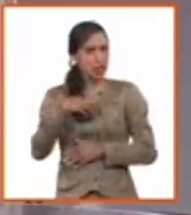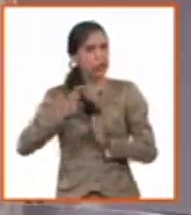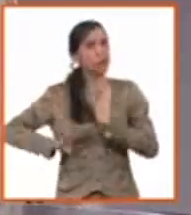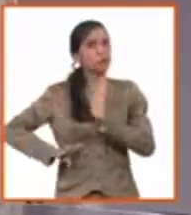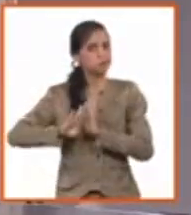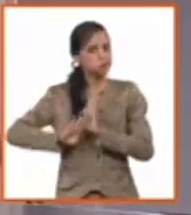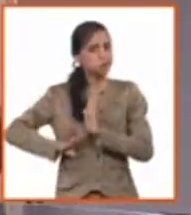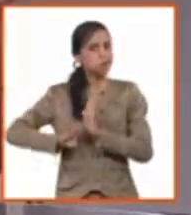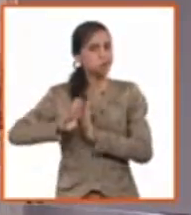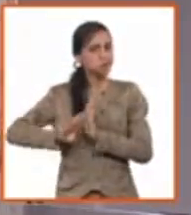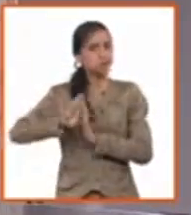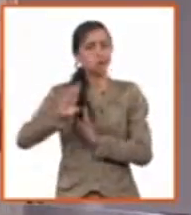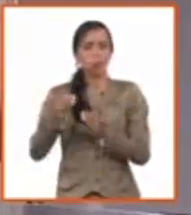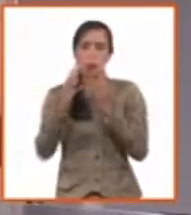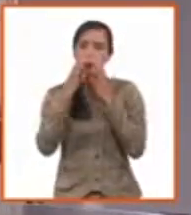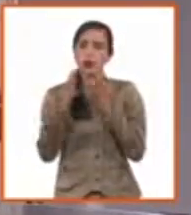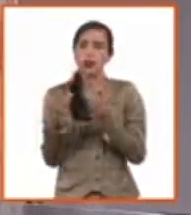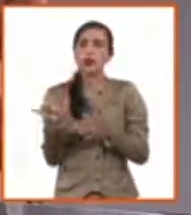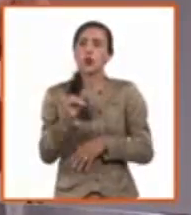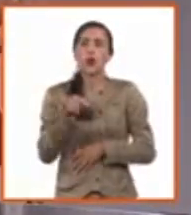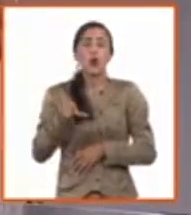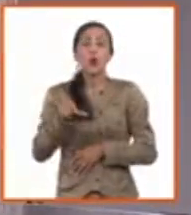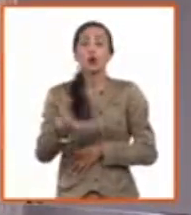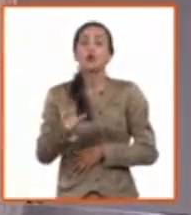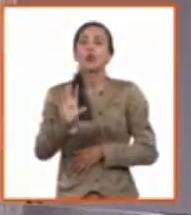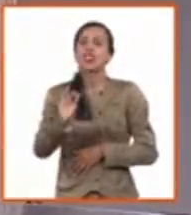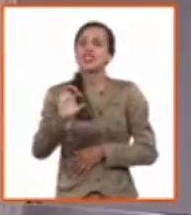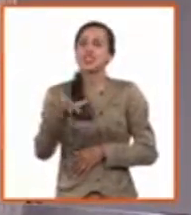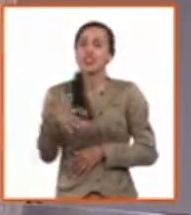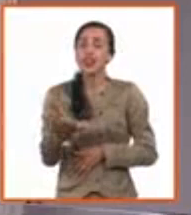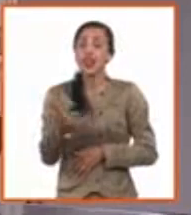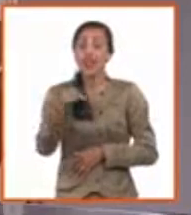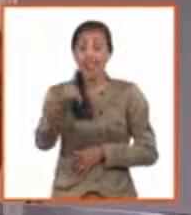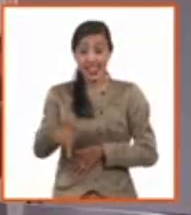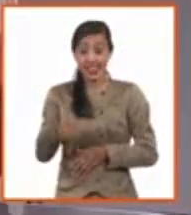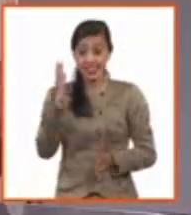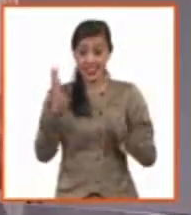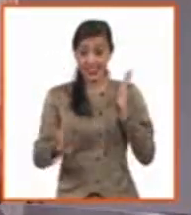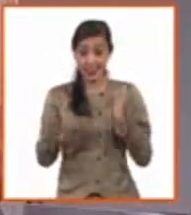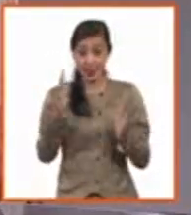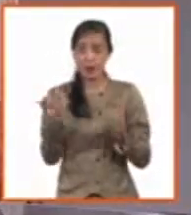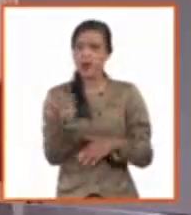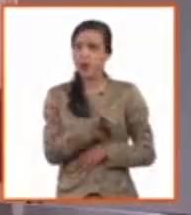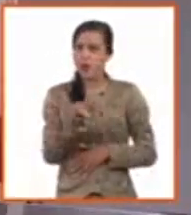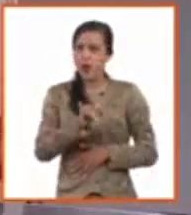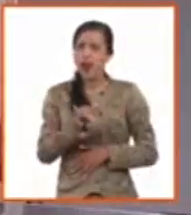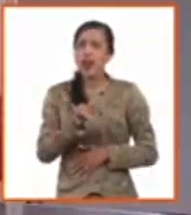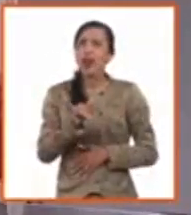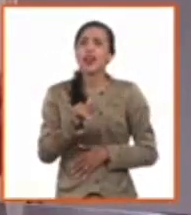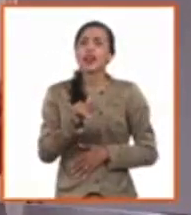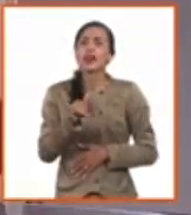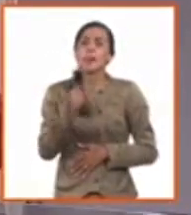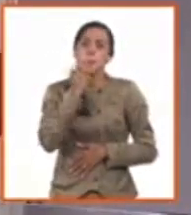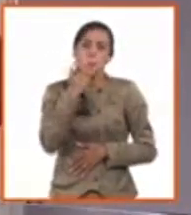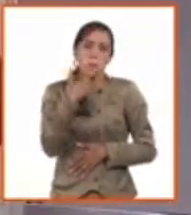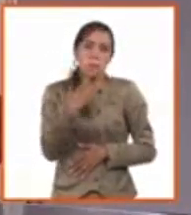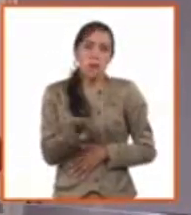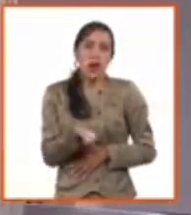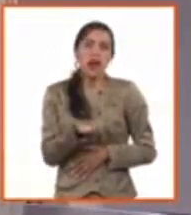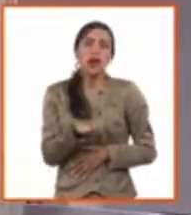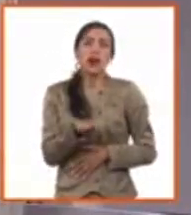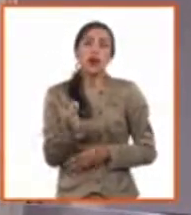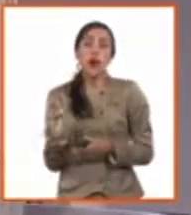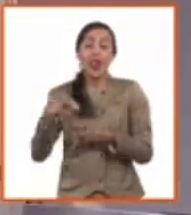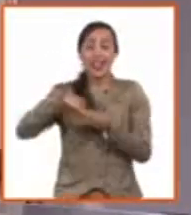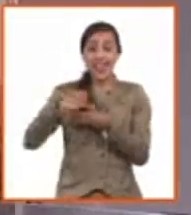digamos significativos y por último mencionar que en este periodo también ha habido un incremento de